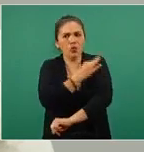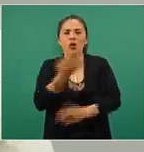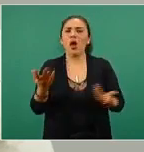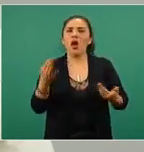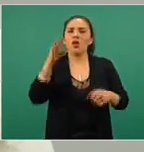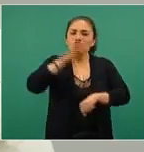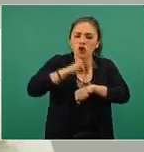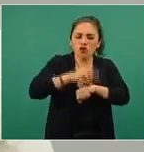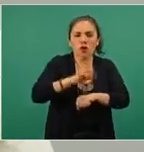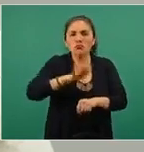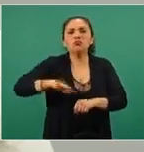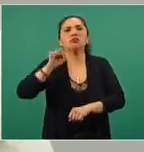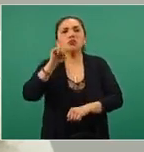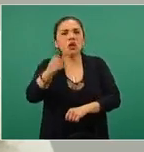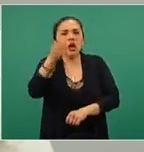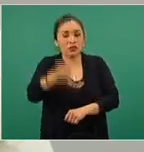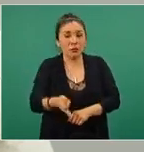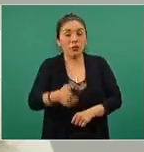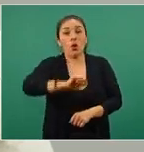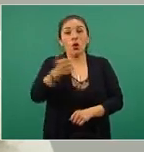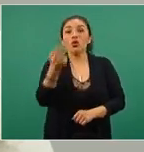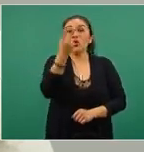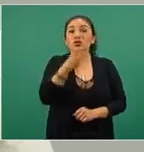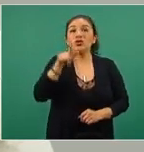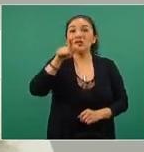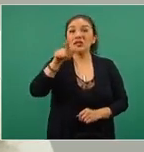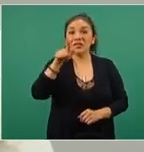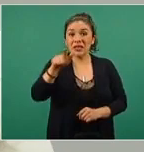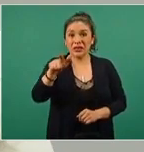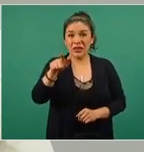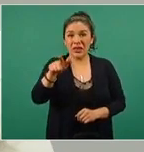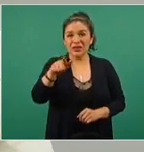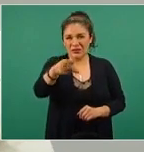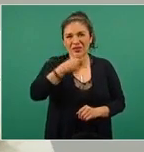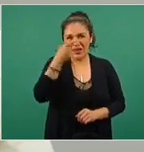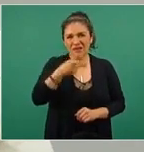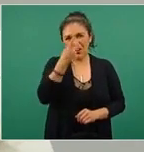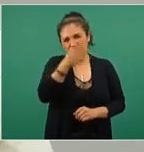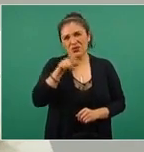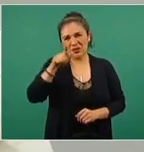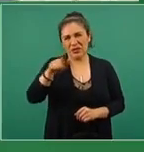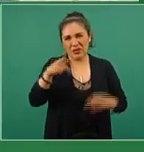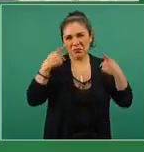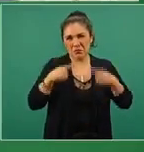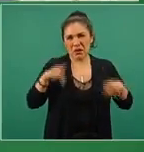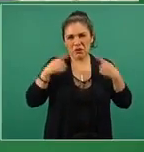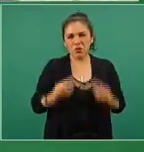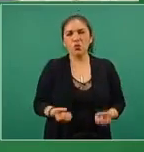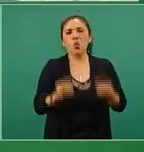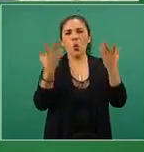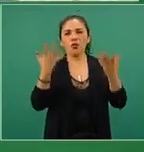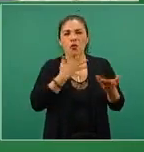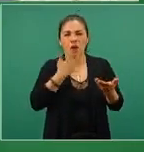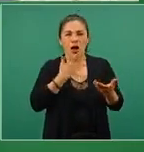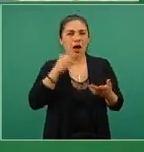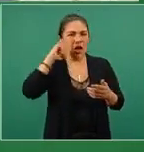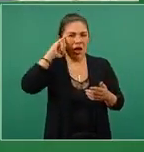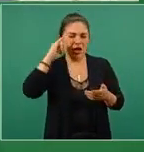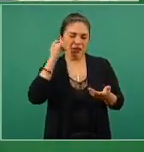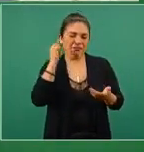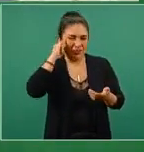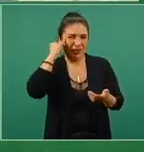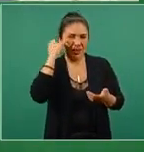personal de salud. Y de los 217 casos, o de los 270, de la cantidad que mencionamos